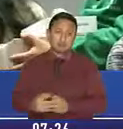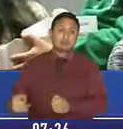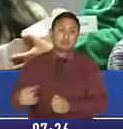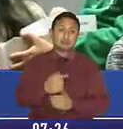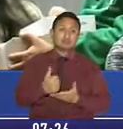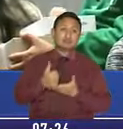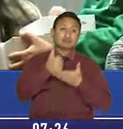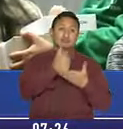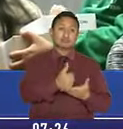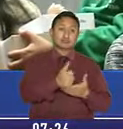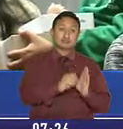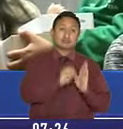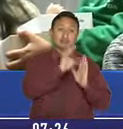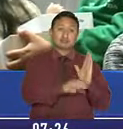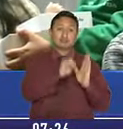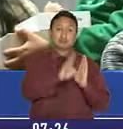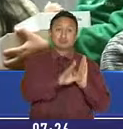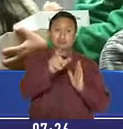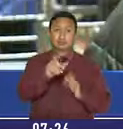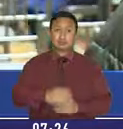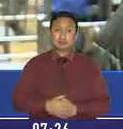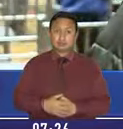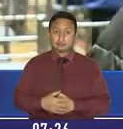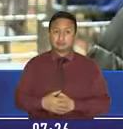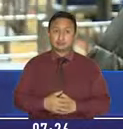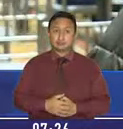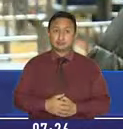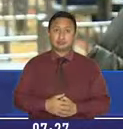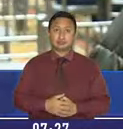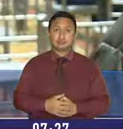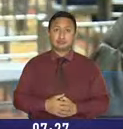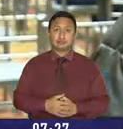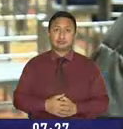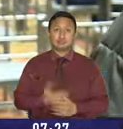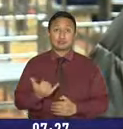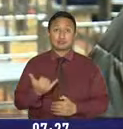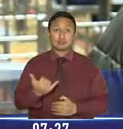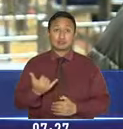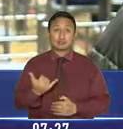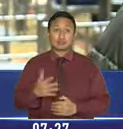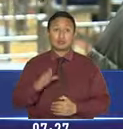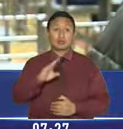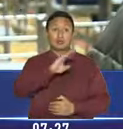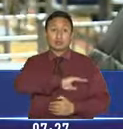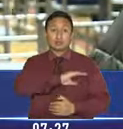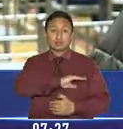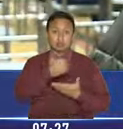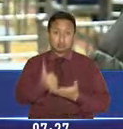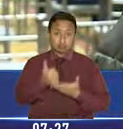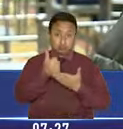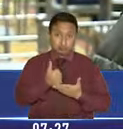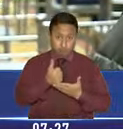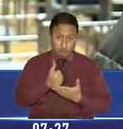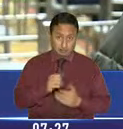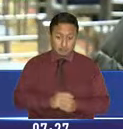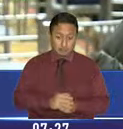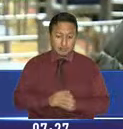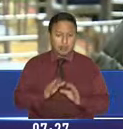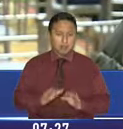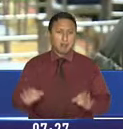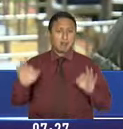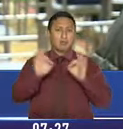más necesitan. Actualmente recibimos ayuda del municipio y lo importante es eso, no estamos desamparados. Y nos